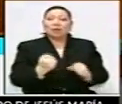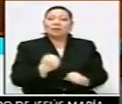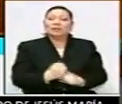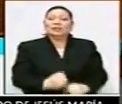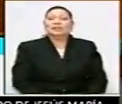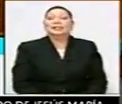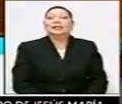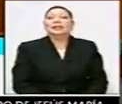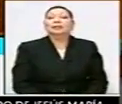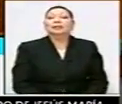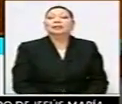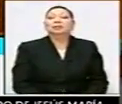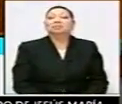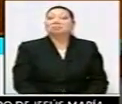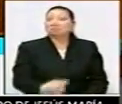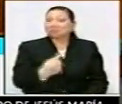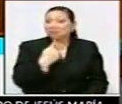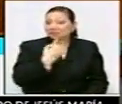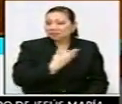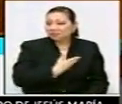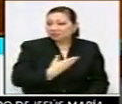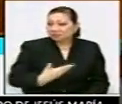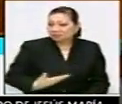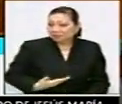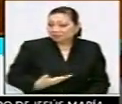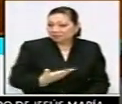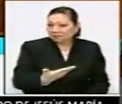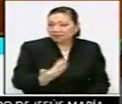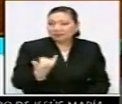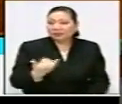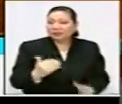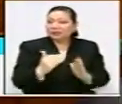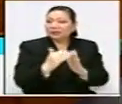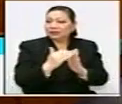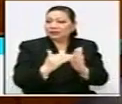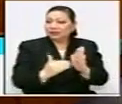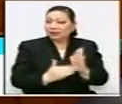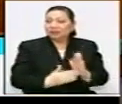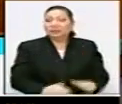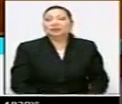ello, señor Presidente, este articulado